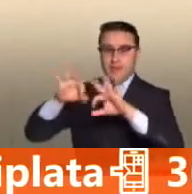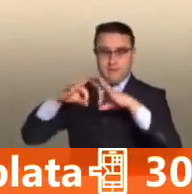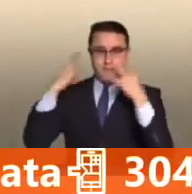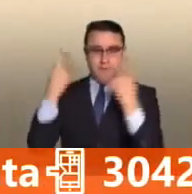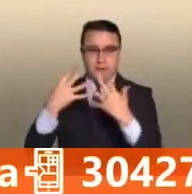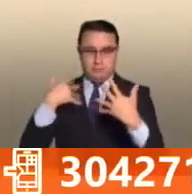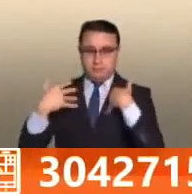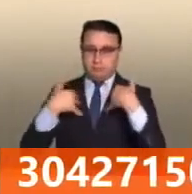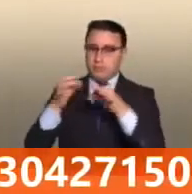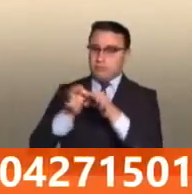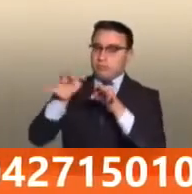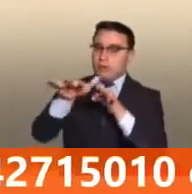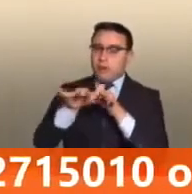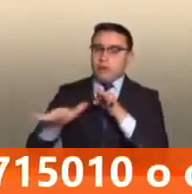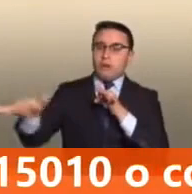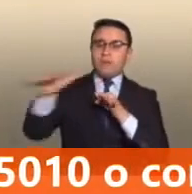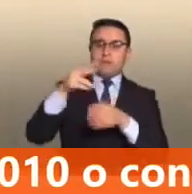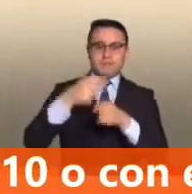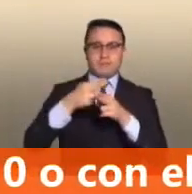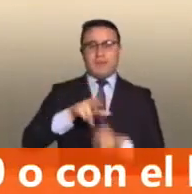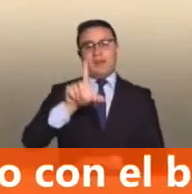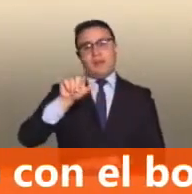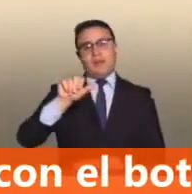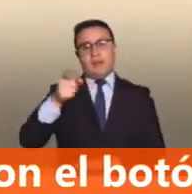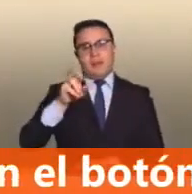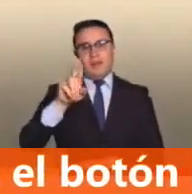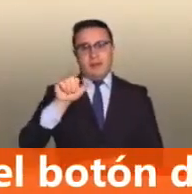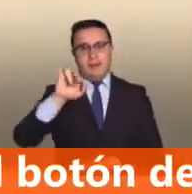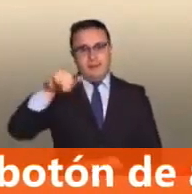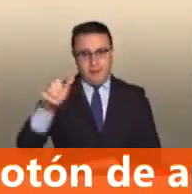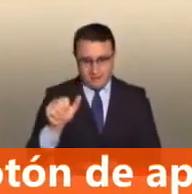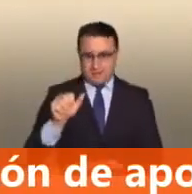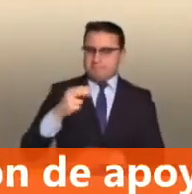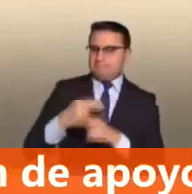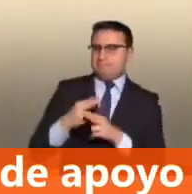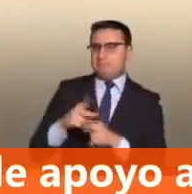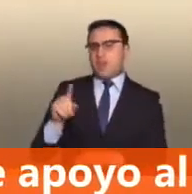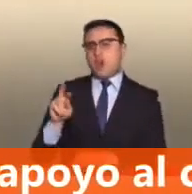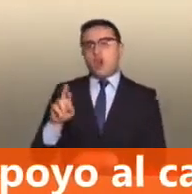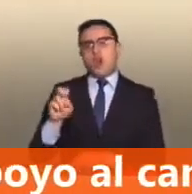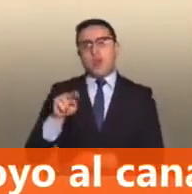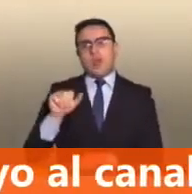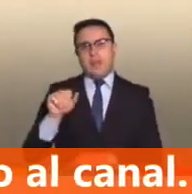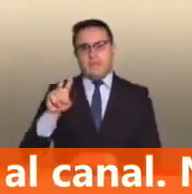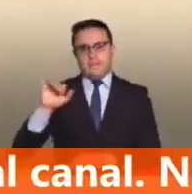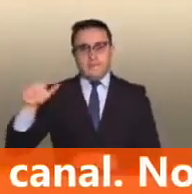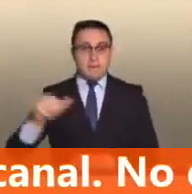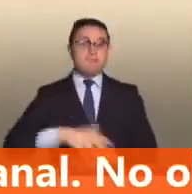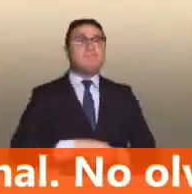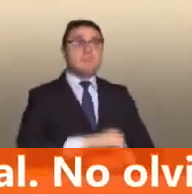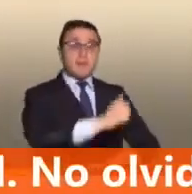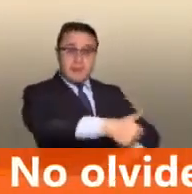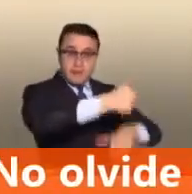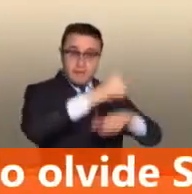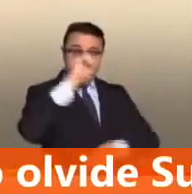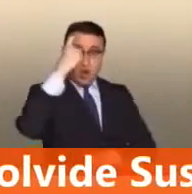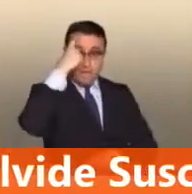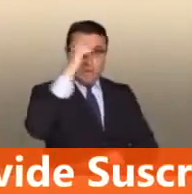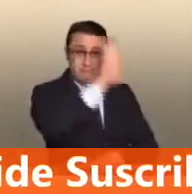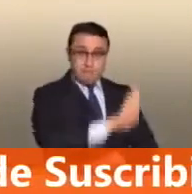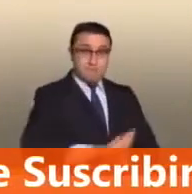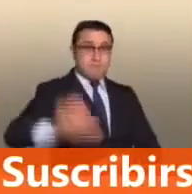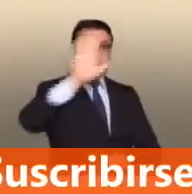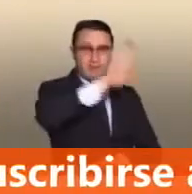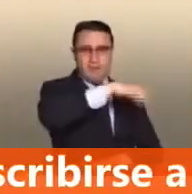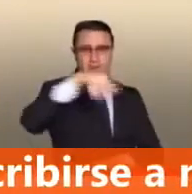víctimas del corregimiento de La Granja, Lorena Villa García, al gobernador del departamento de Antioquia, Aníbal